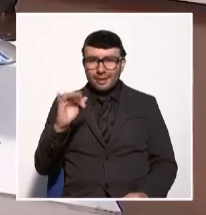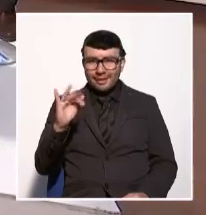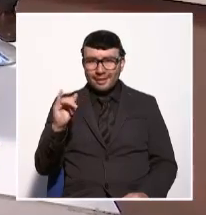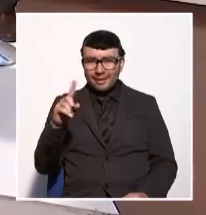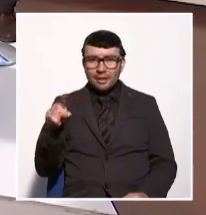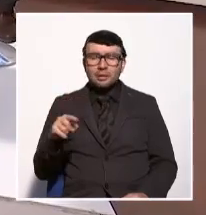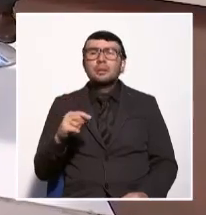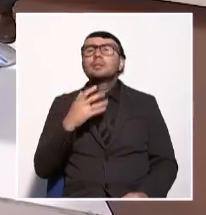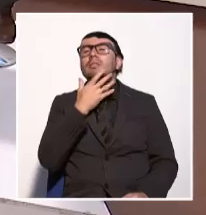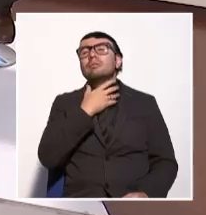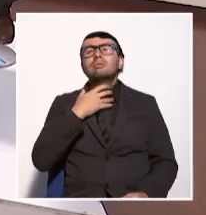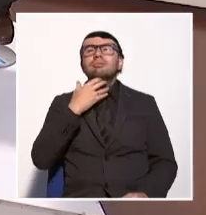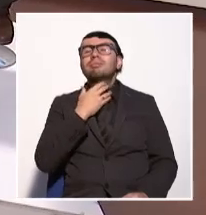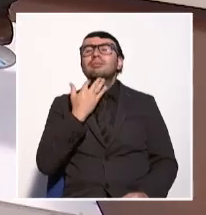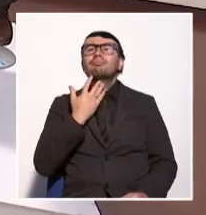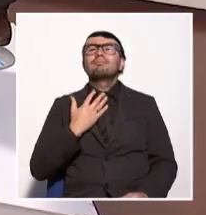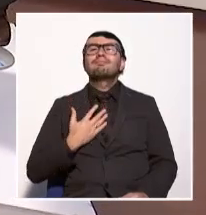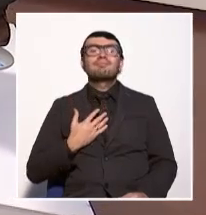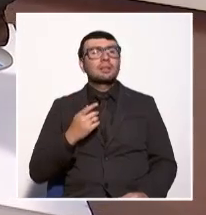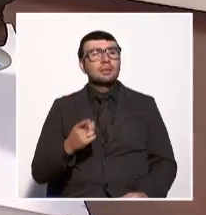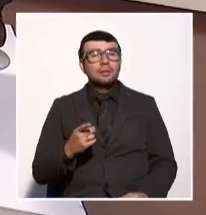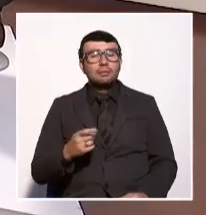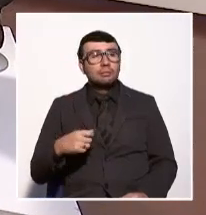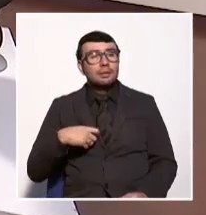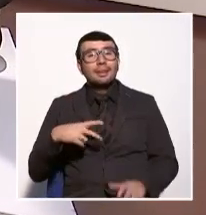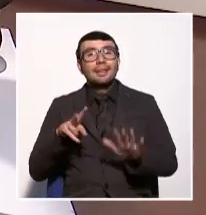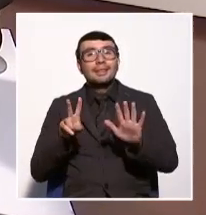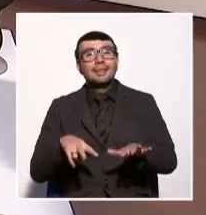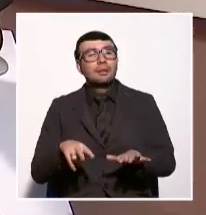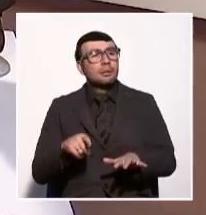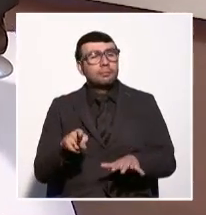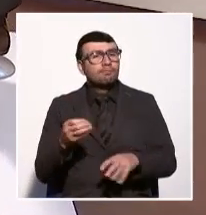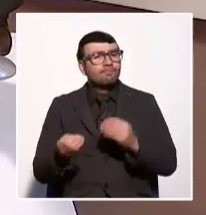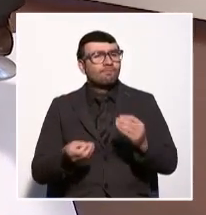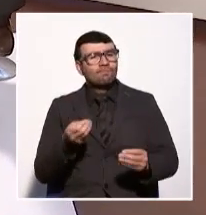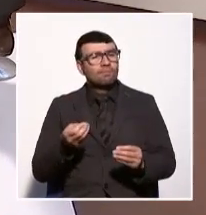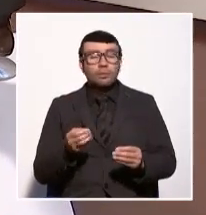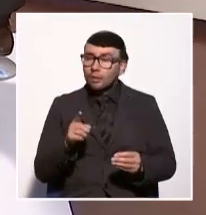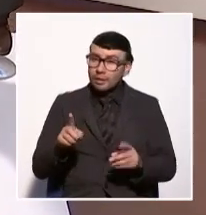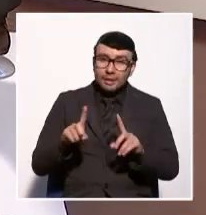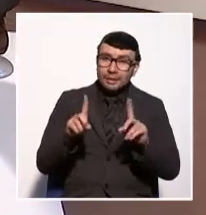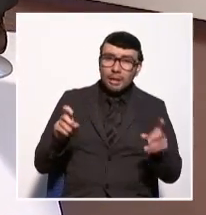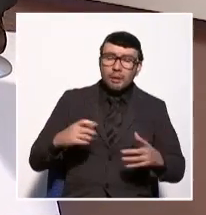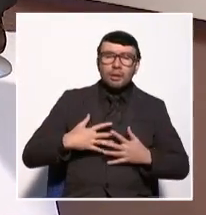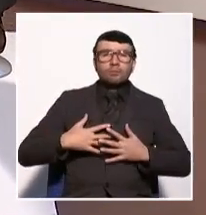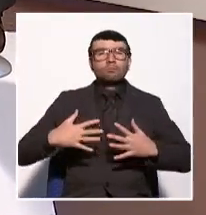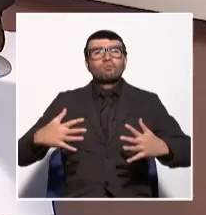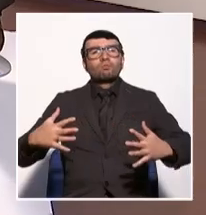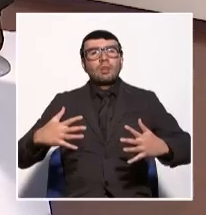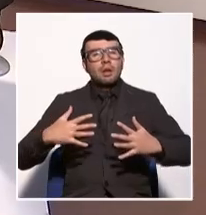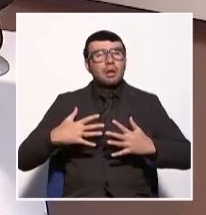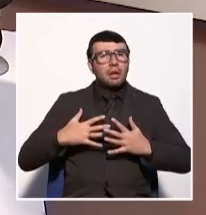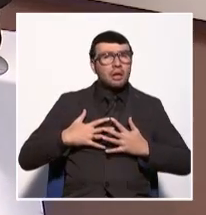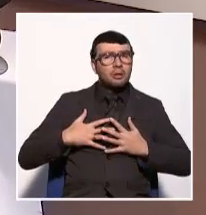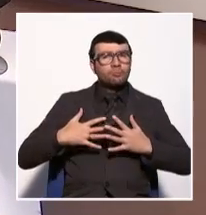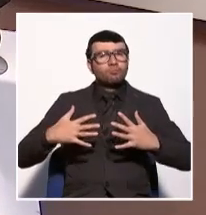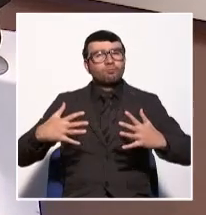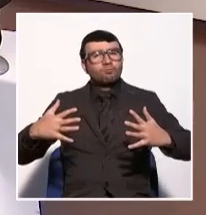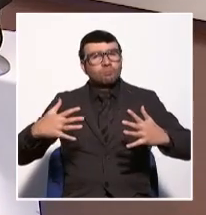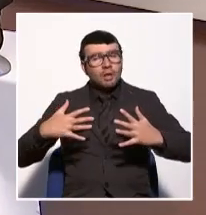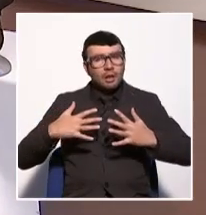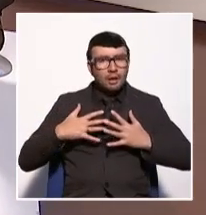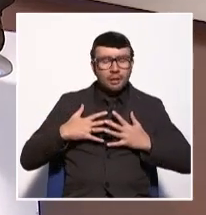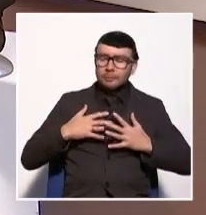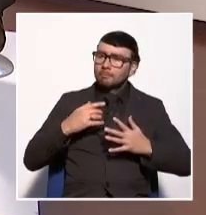bueno el tema respiratorio es muy delicado porque hay un proceso